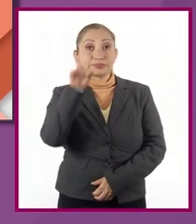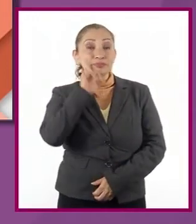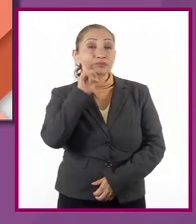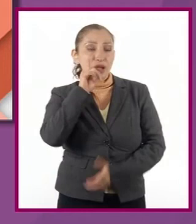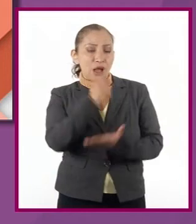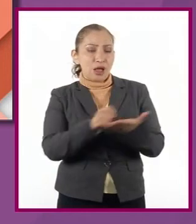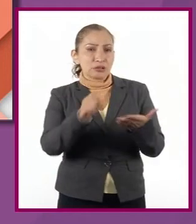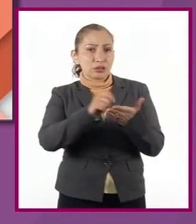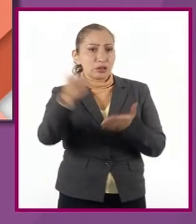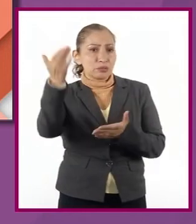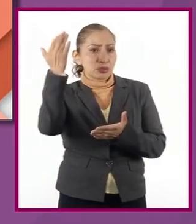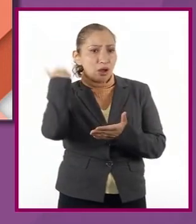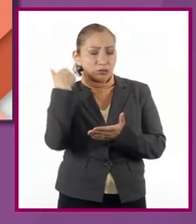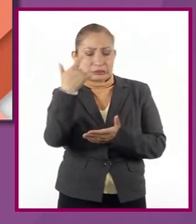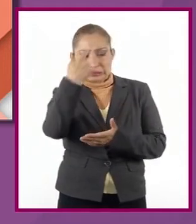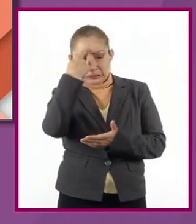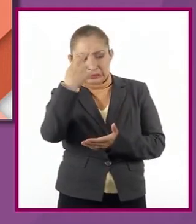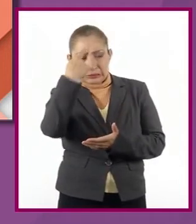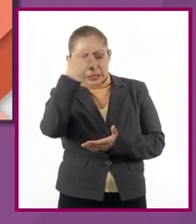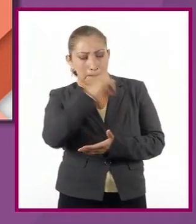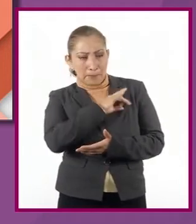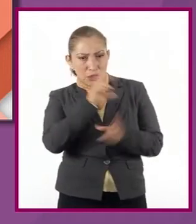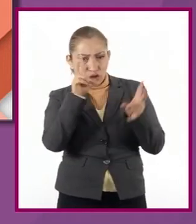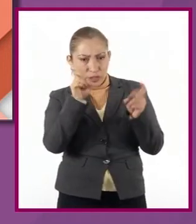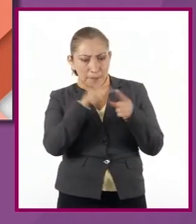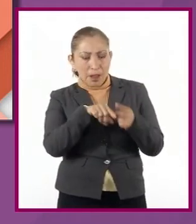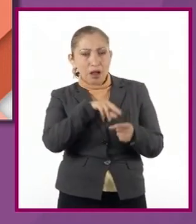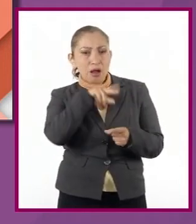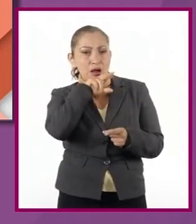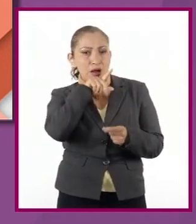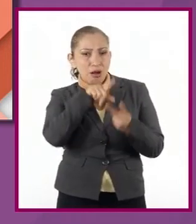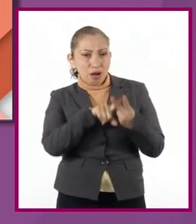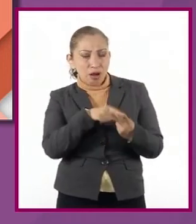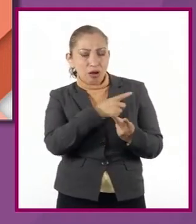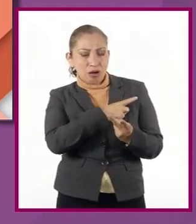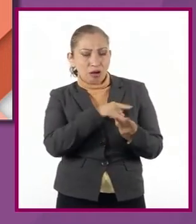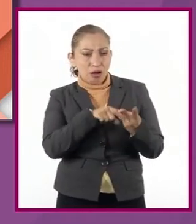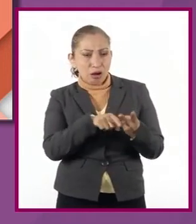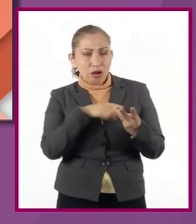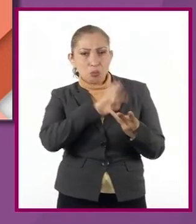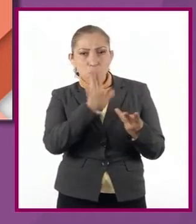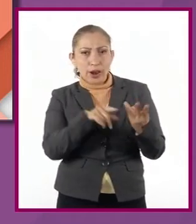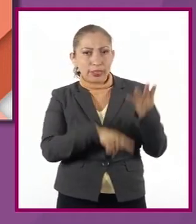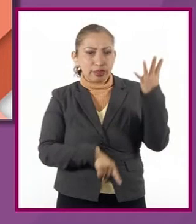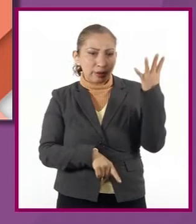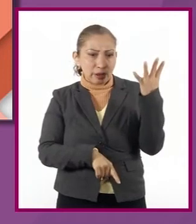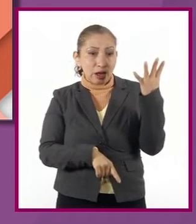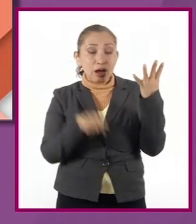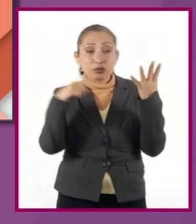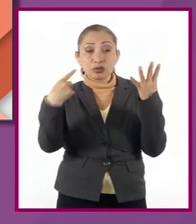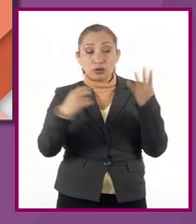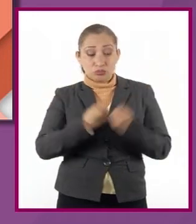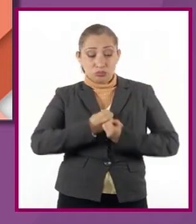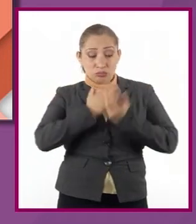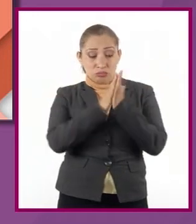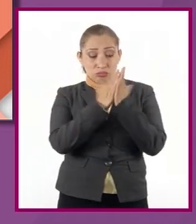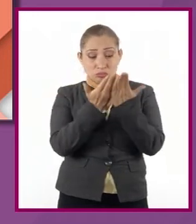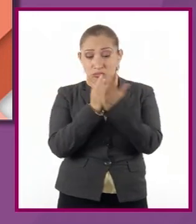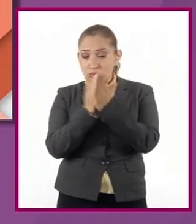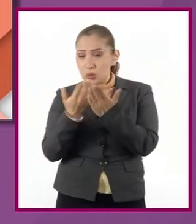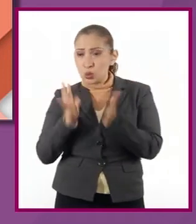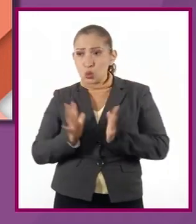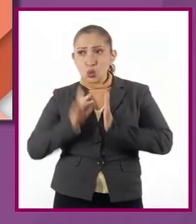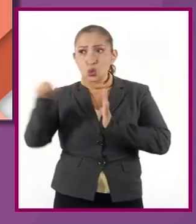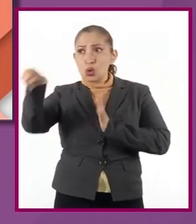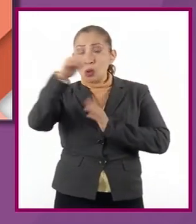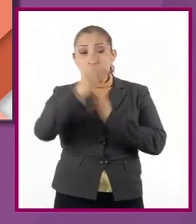Escribió con obsesión acerca del miedo, la angustia, la soledad y la muerte. Sus poemarios sorprendieron